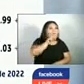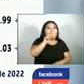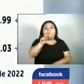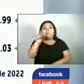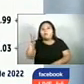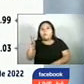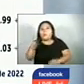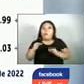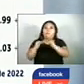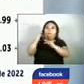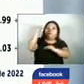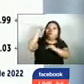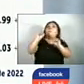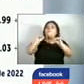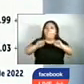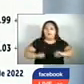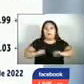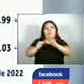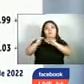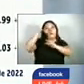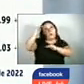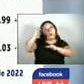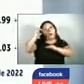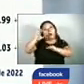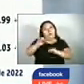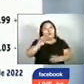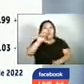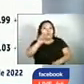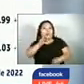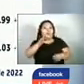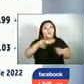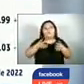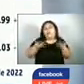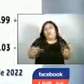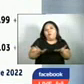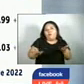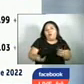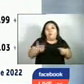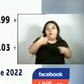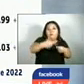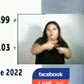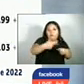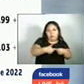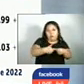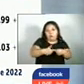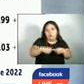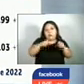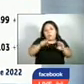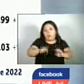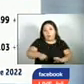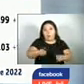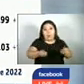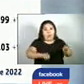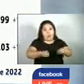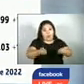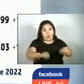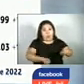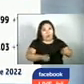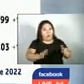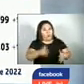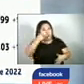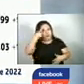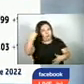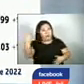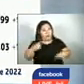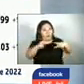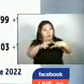encontrarlos más caros incluso. Además, hay dos modalidades para poder colocarle gasolina a su automóvil.